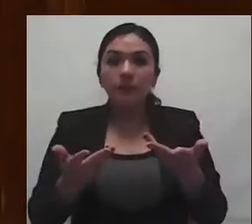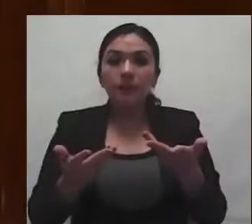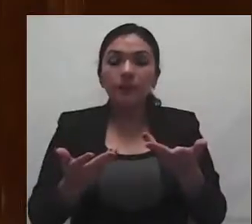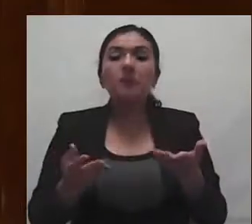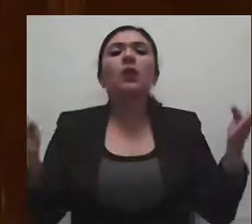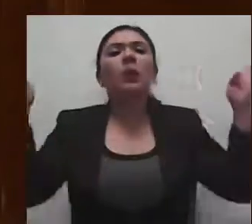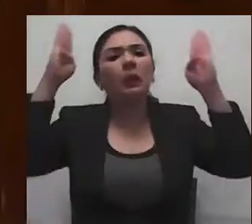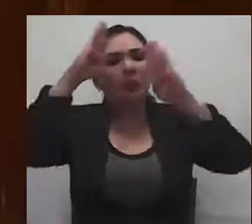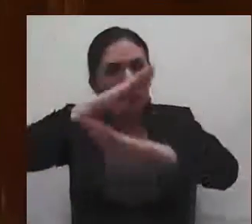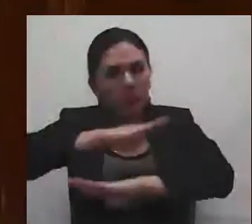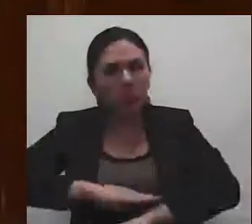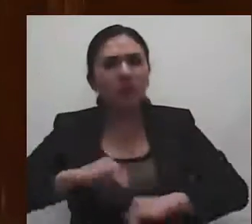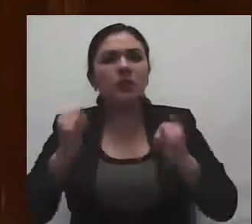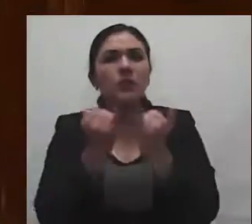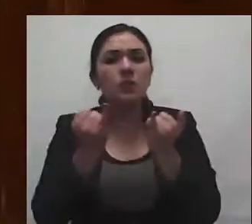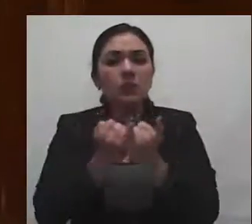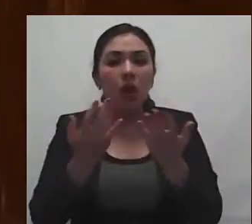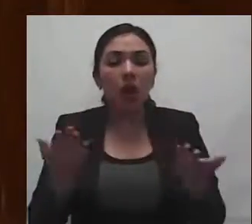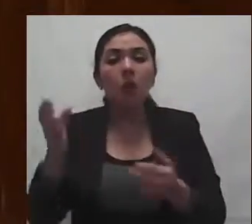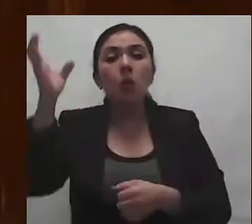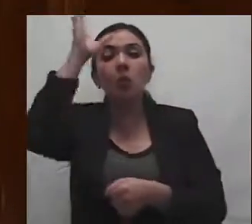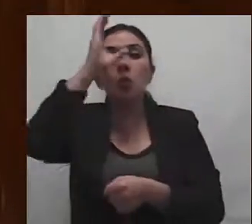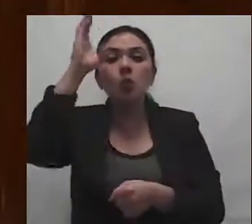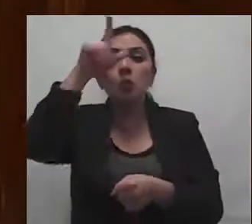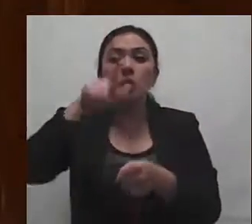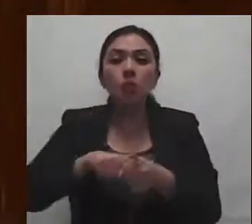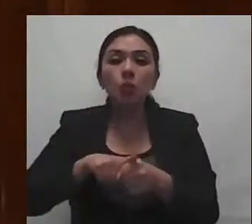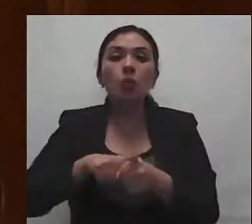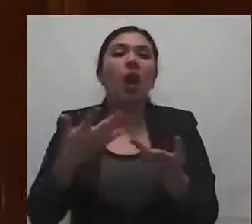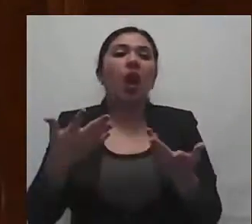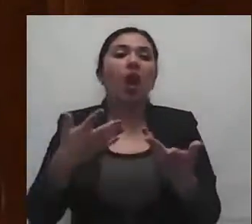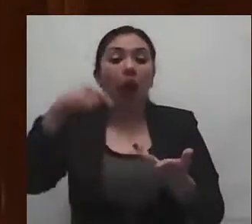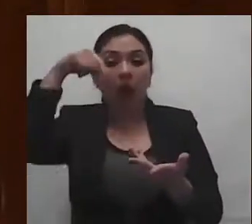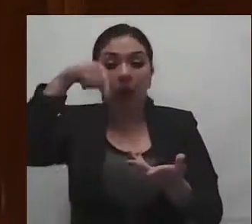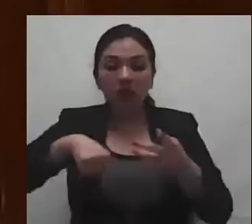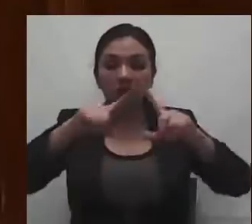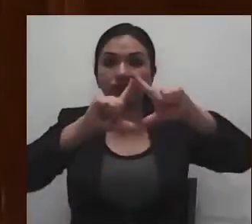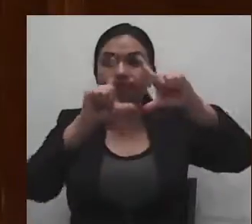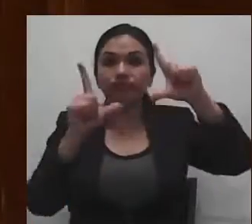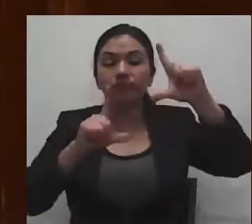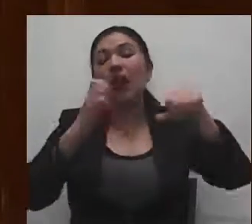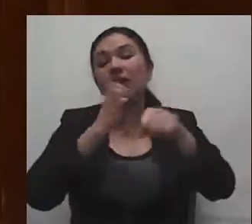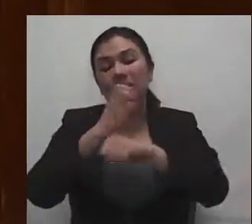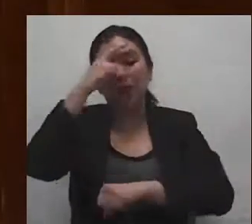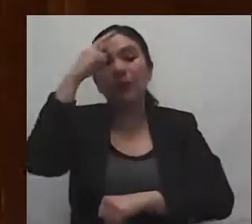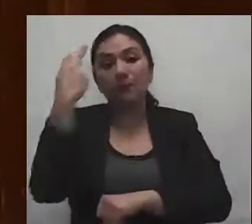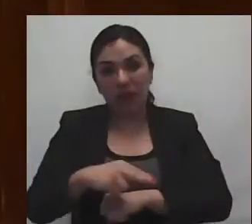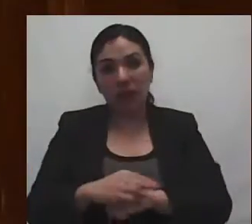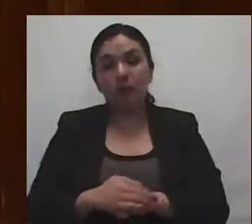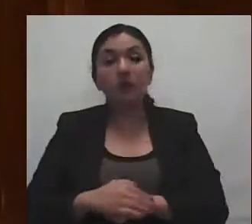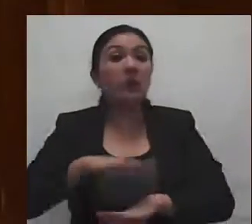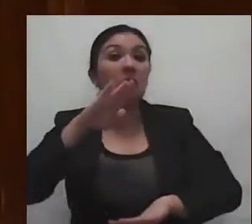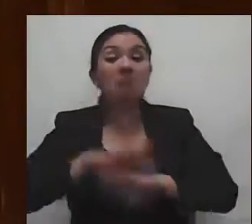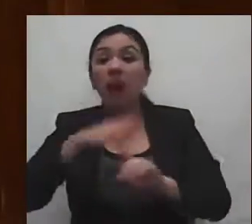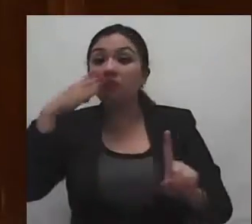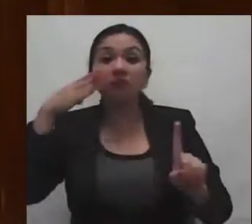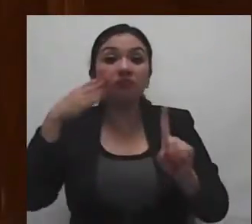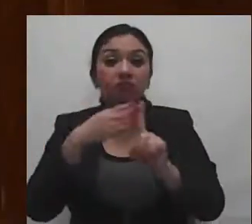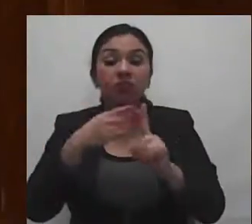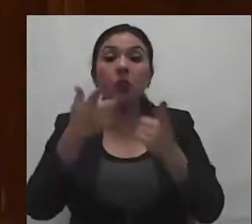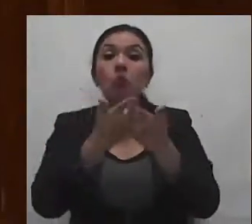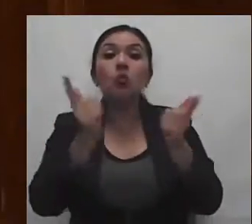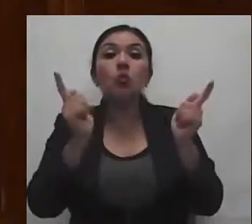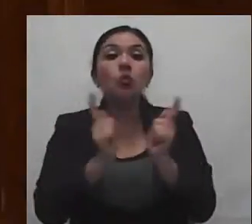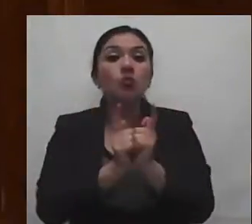recreación, cultura en territorio mexiquense. Con especial énfasis a grupos en